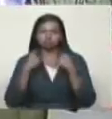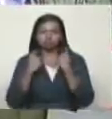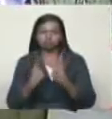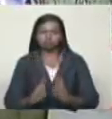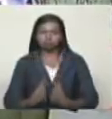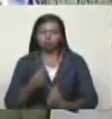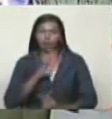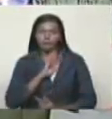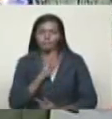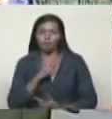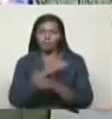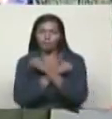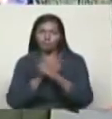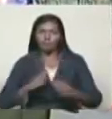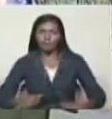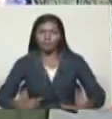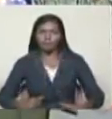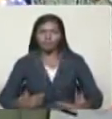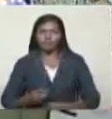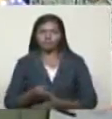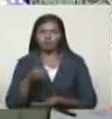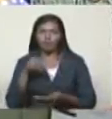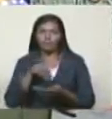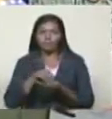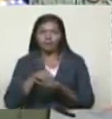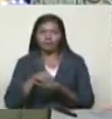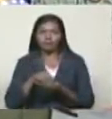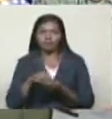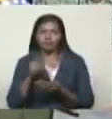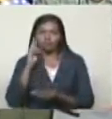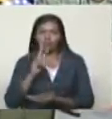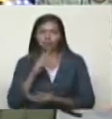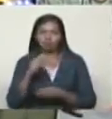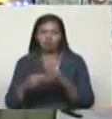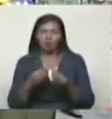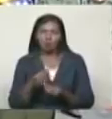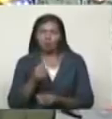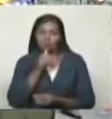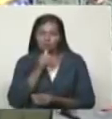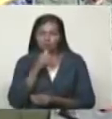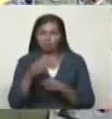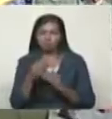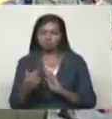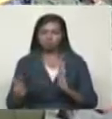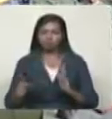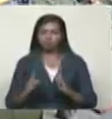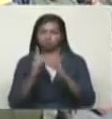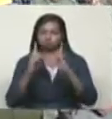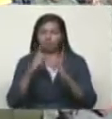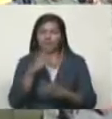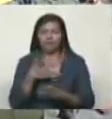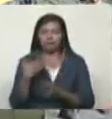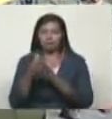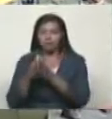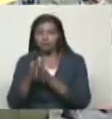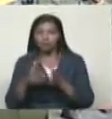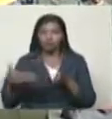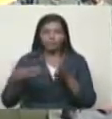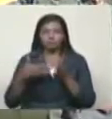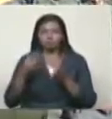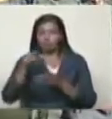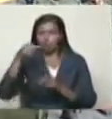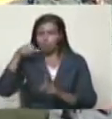personal castrense es parte y en reconocimiento a quienes hicieron frente al intento de golpe de Estado